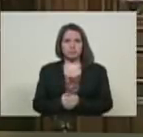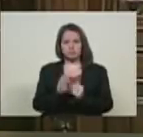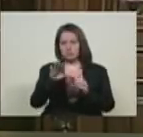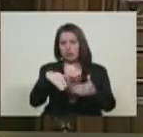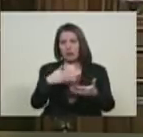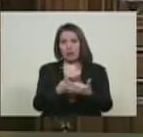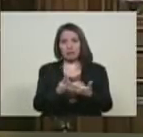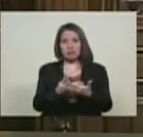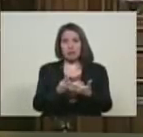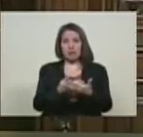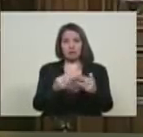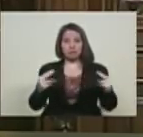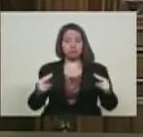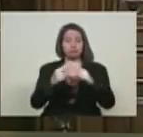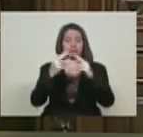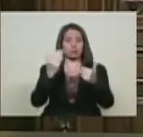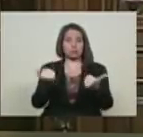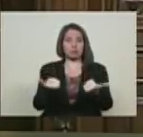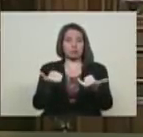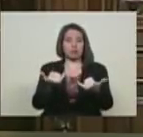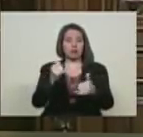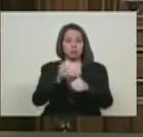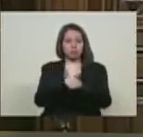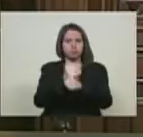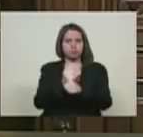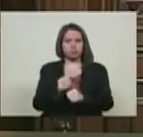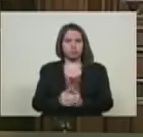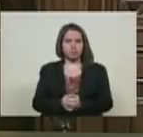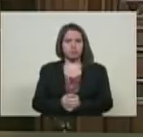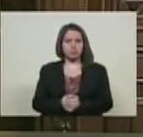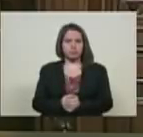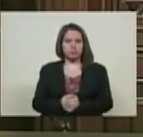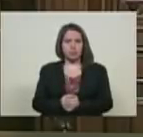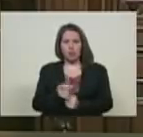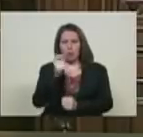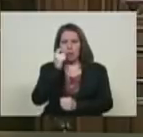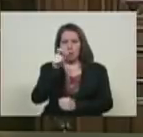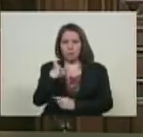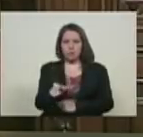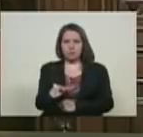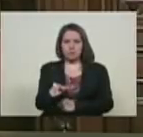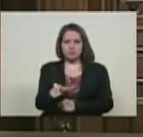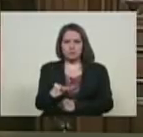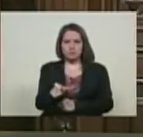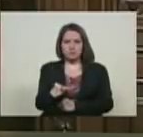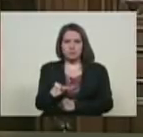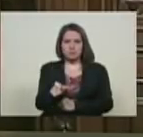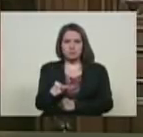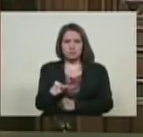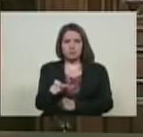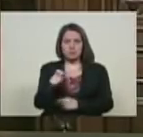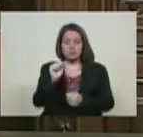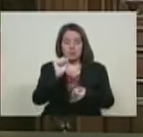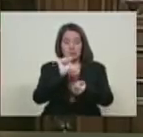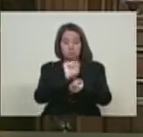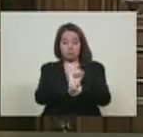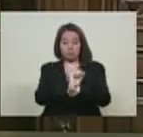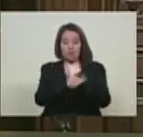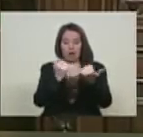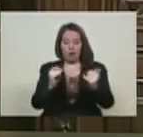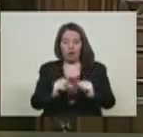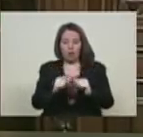captura. Con la captura de alias Morfeo se destapó un nuevo